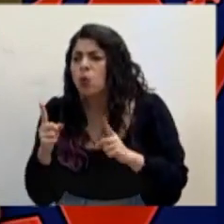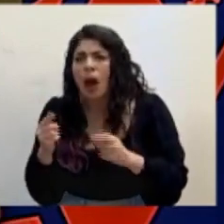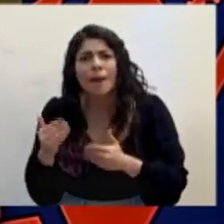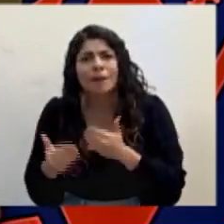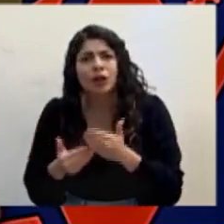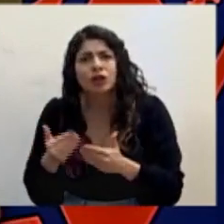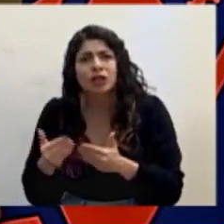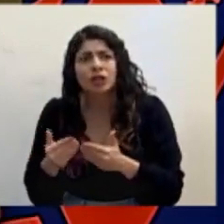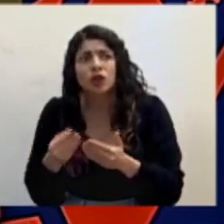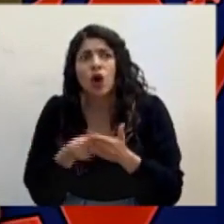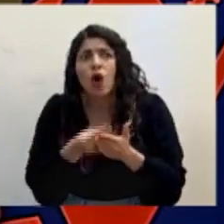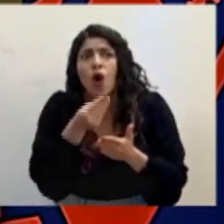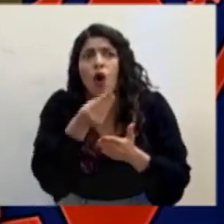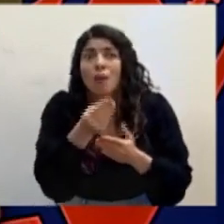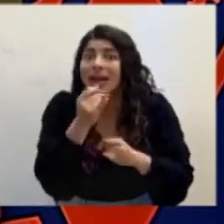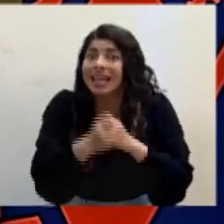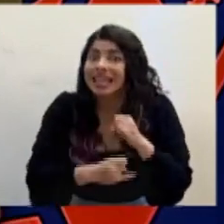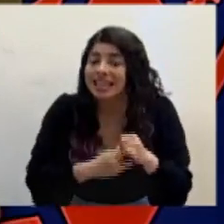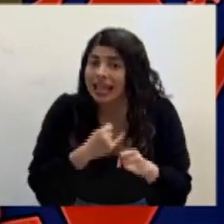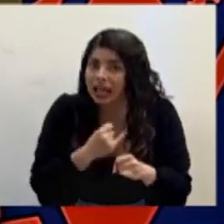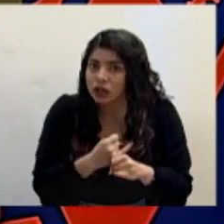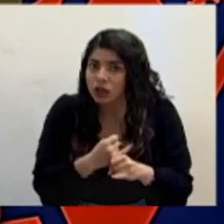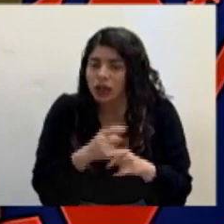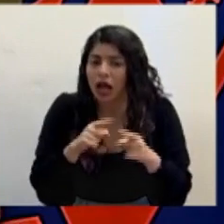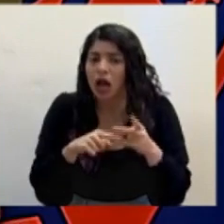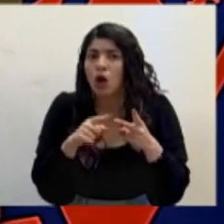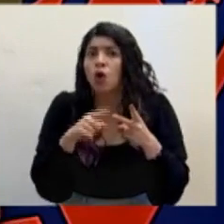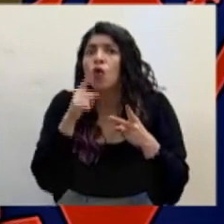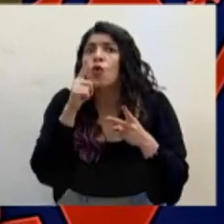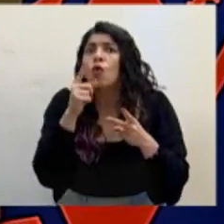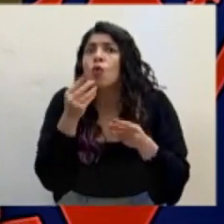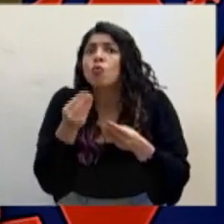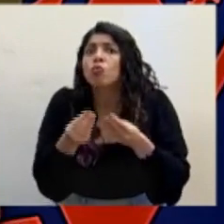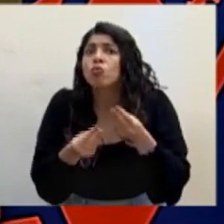ser una compra internacional de un producto sin